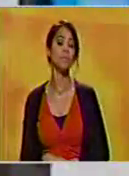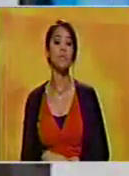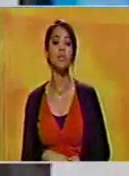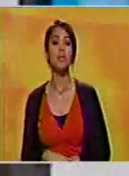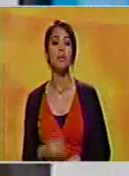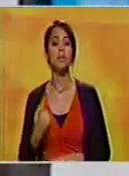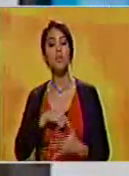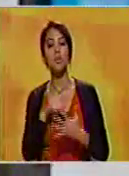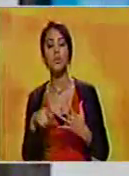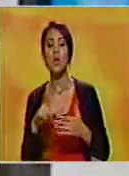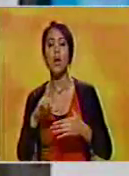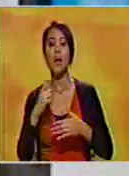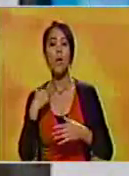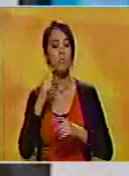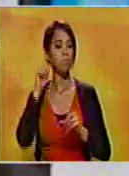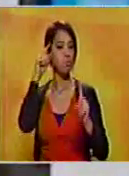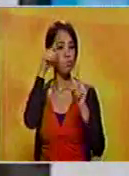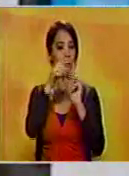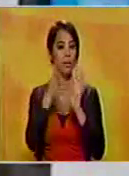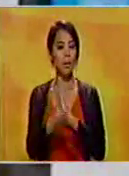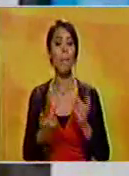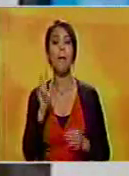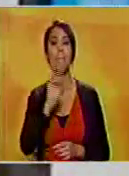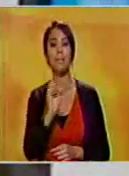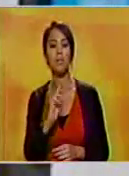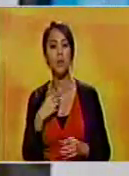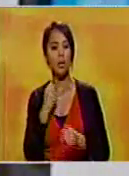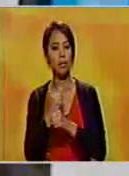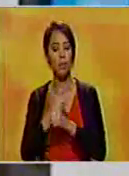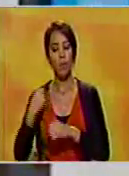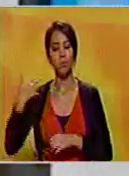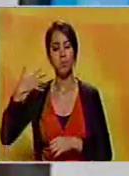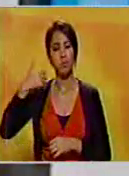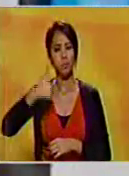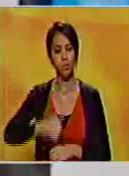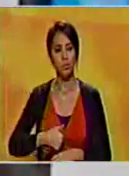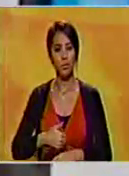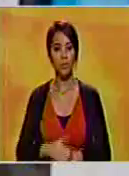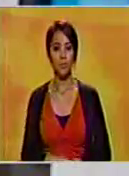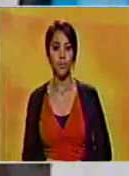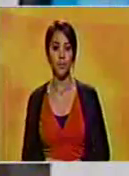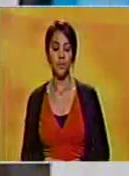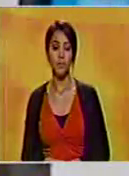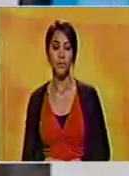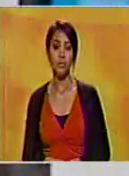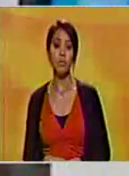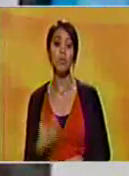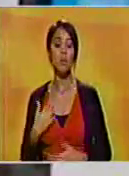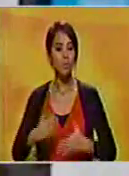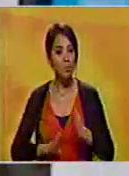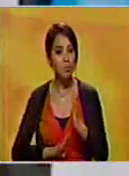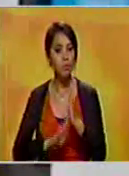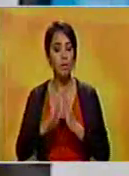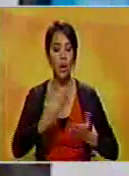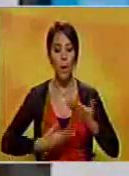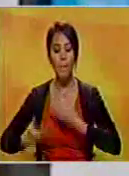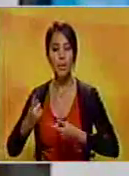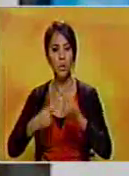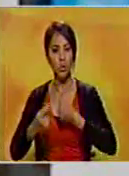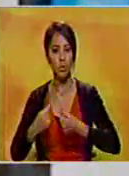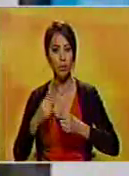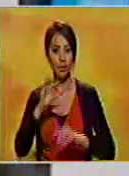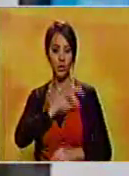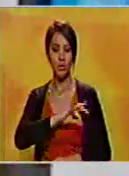pueblos latinoamericanos es un objetivo por el que venezuela ha trabajado durante varios años se espera que el canciller avance en materia de cooperación económica y